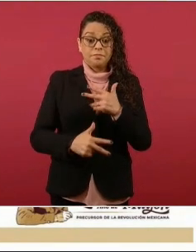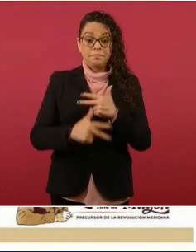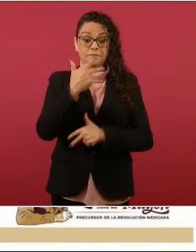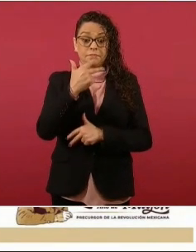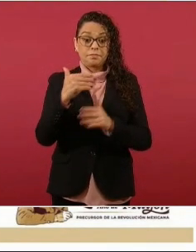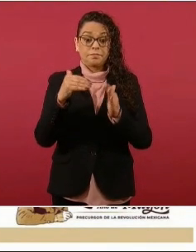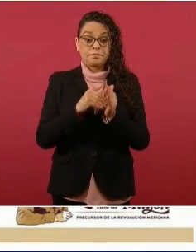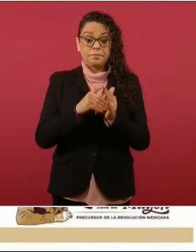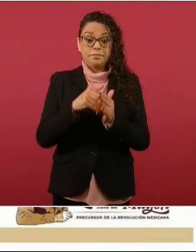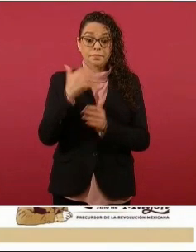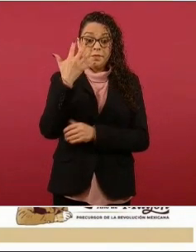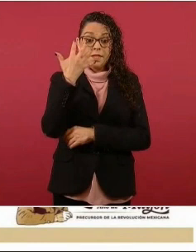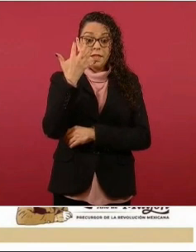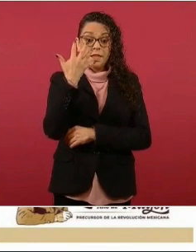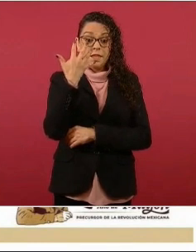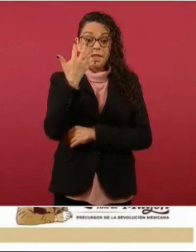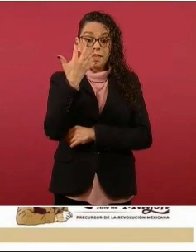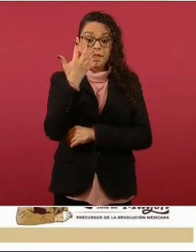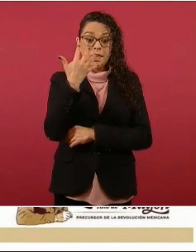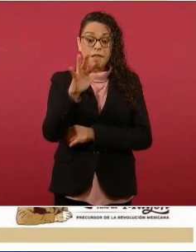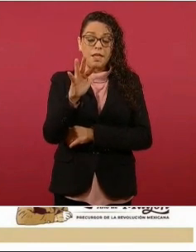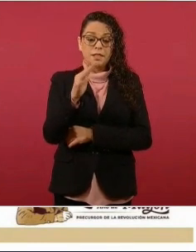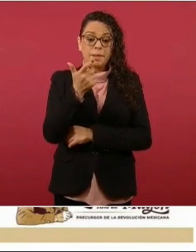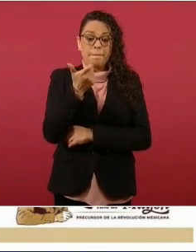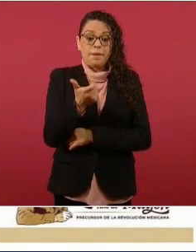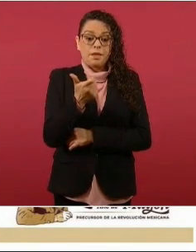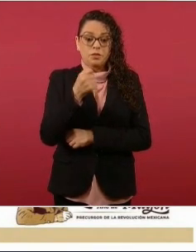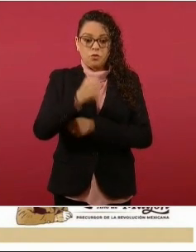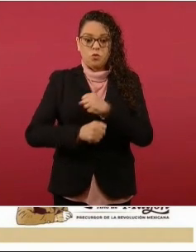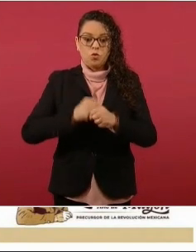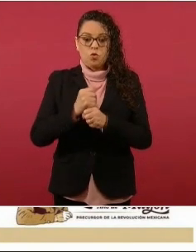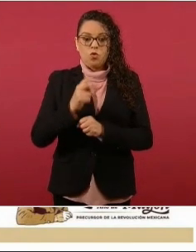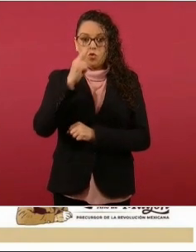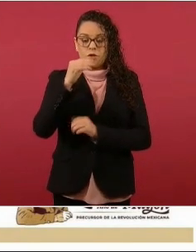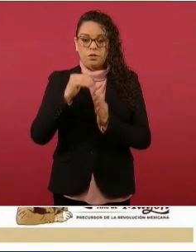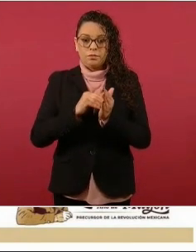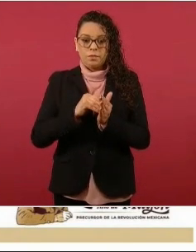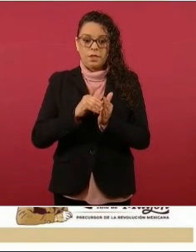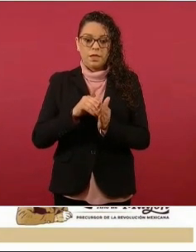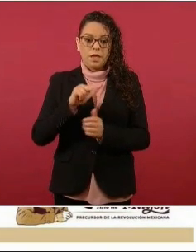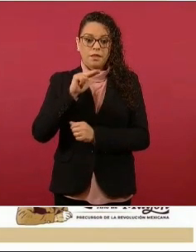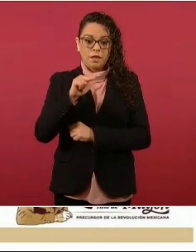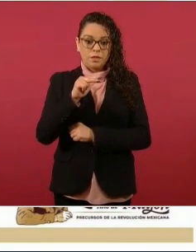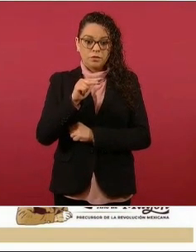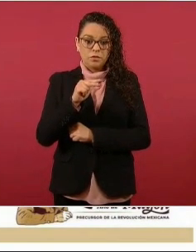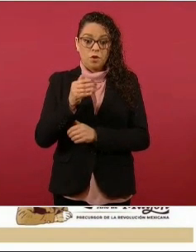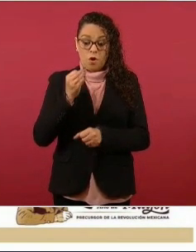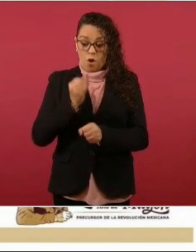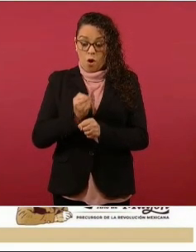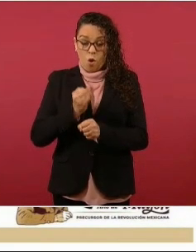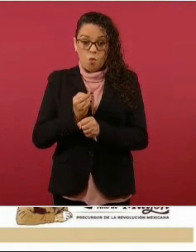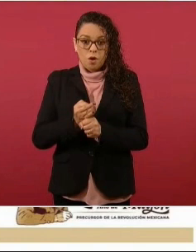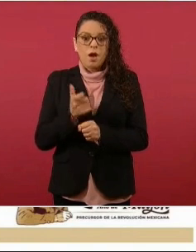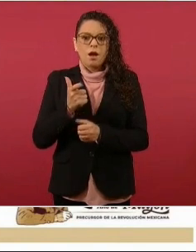13,010 pesos que tenían en 2018 los médicos residentes, alcanzan en la